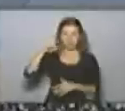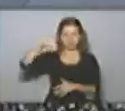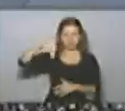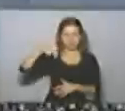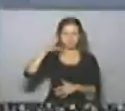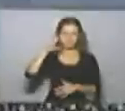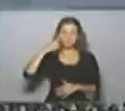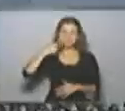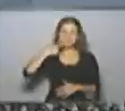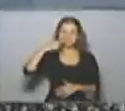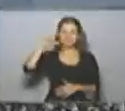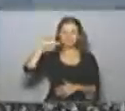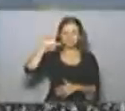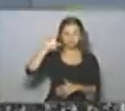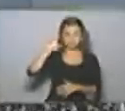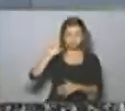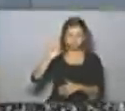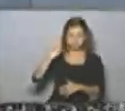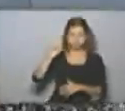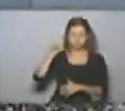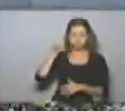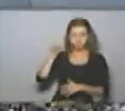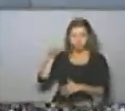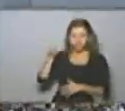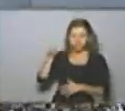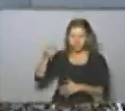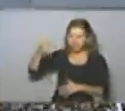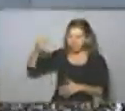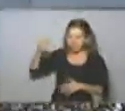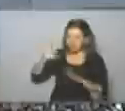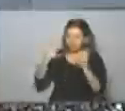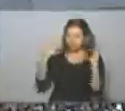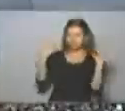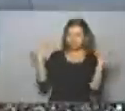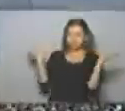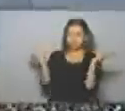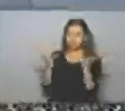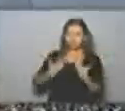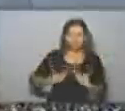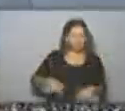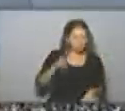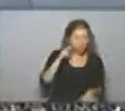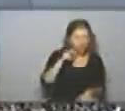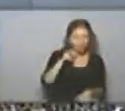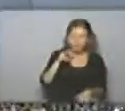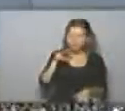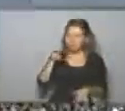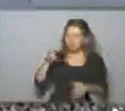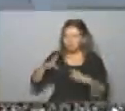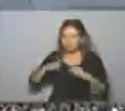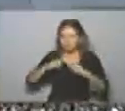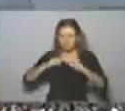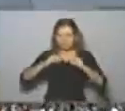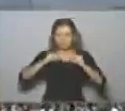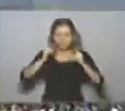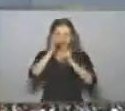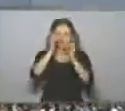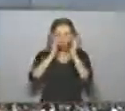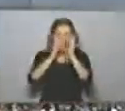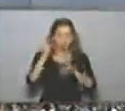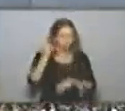la creación una huella permanente de Dios. Entonces, por eso él hace este cántico llamado el Cántico de